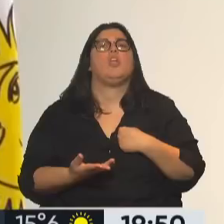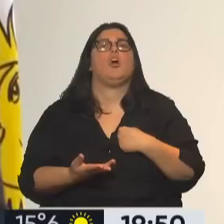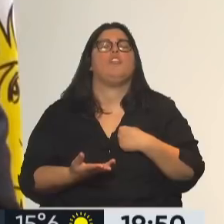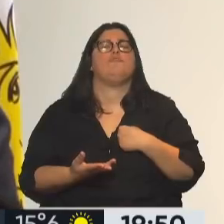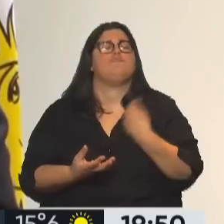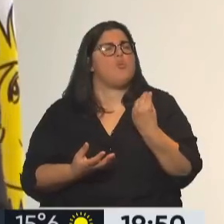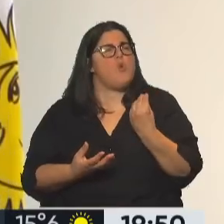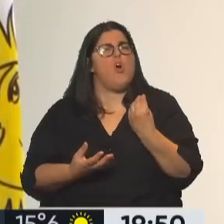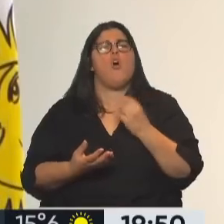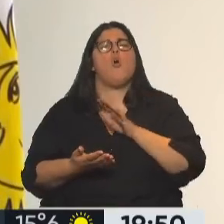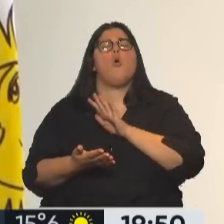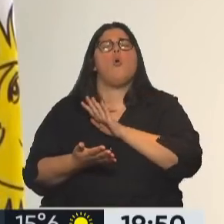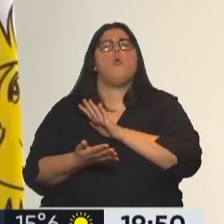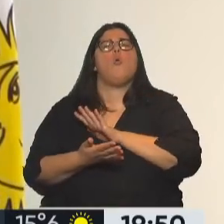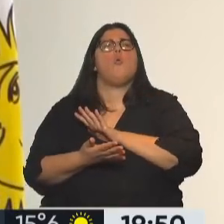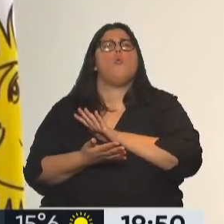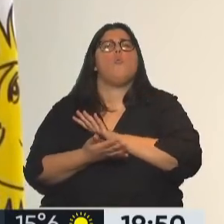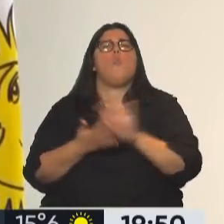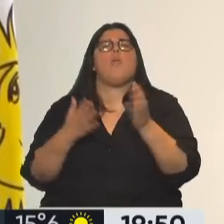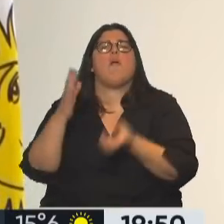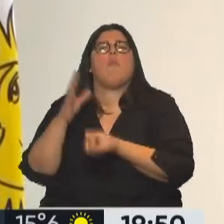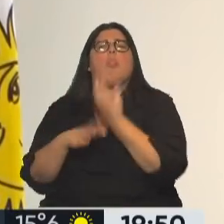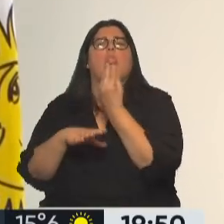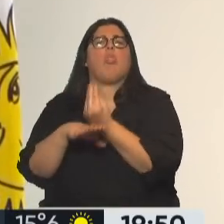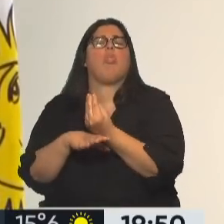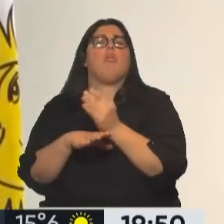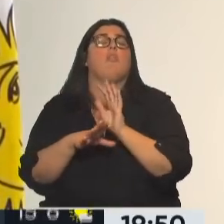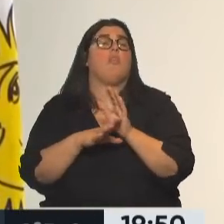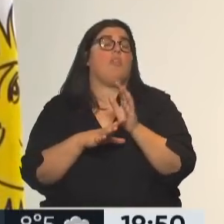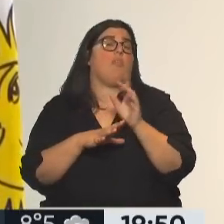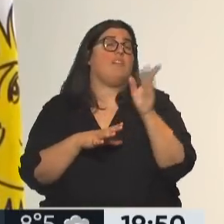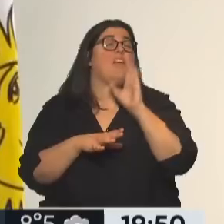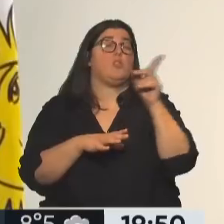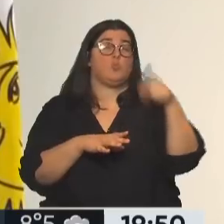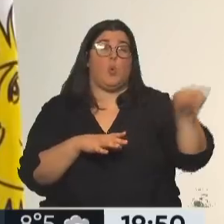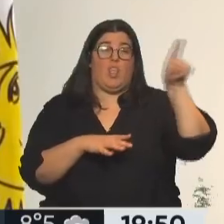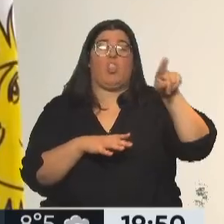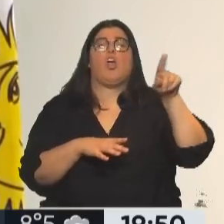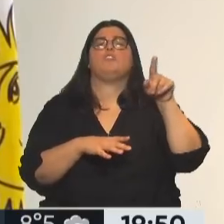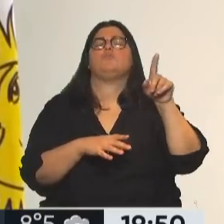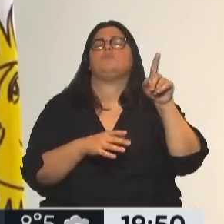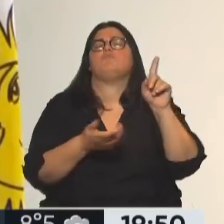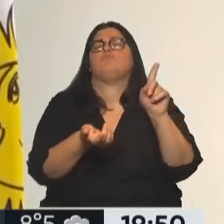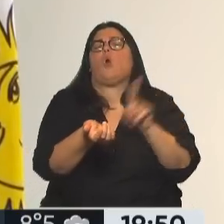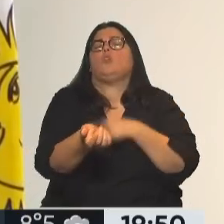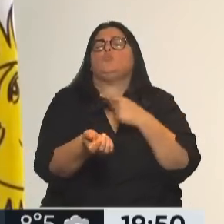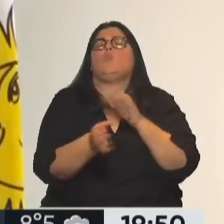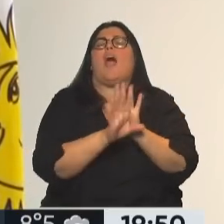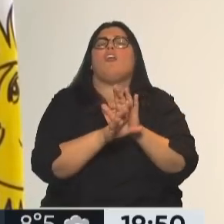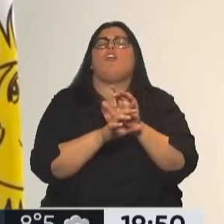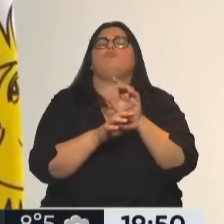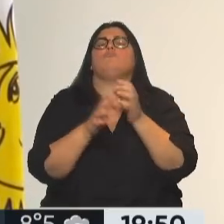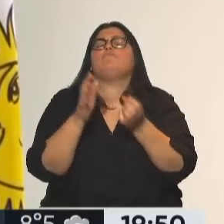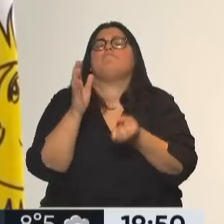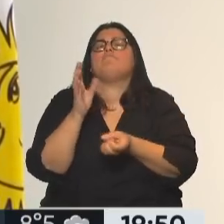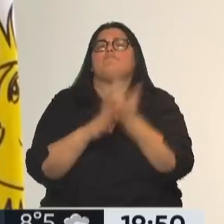aparición en Estados Unidos, de alguna manera la aparición de estos fenómenos antipolítica o extrapolítica